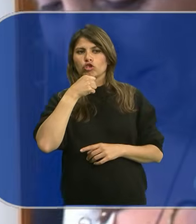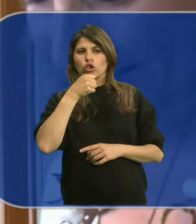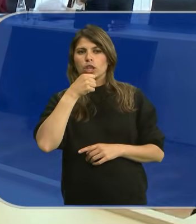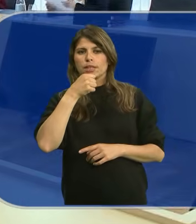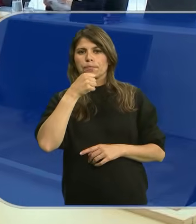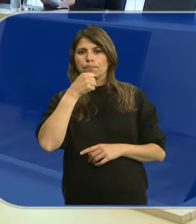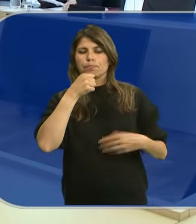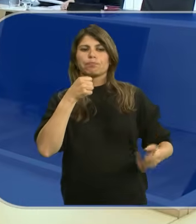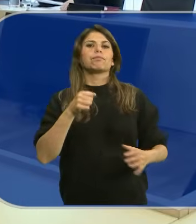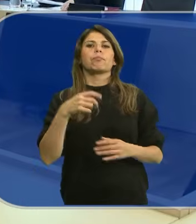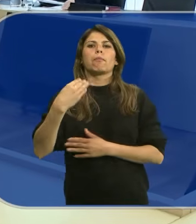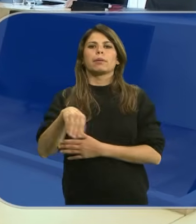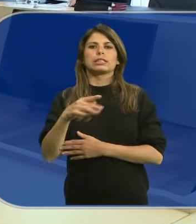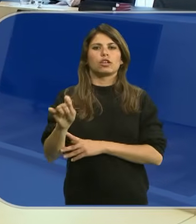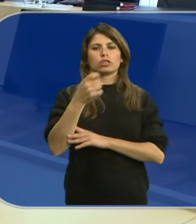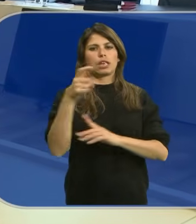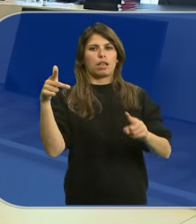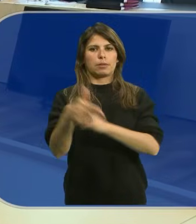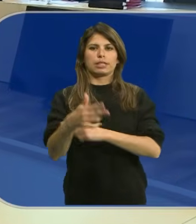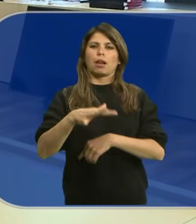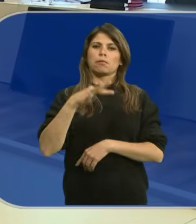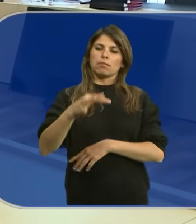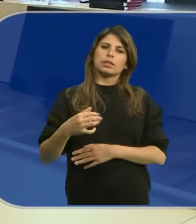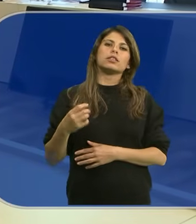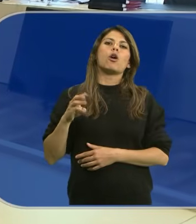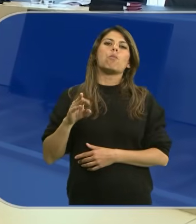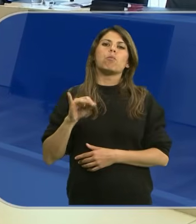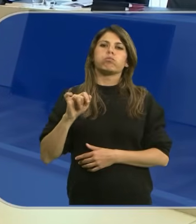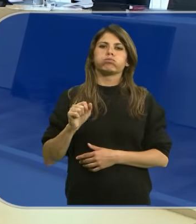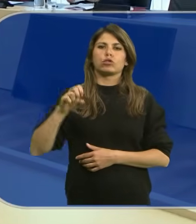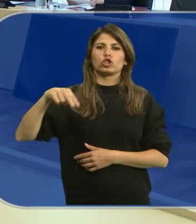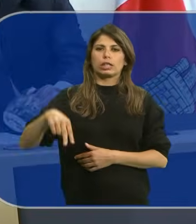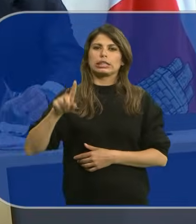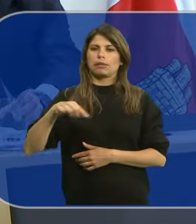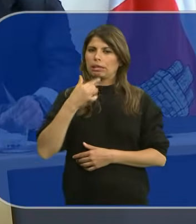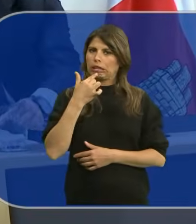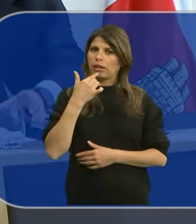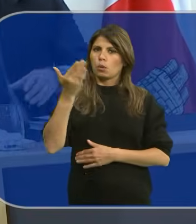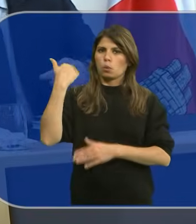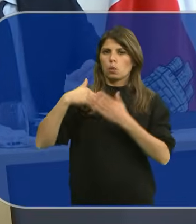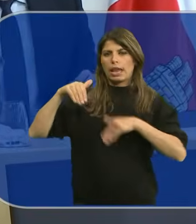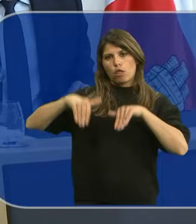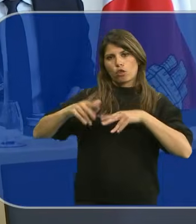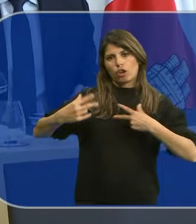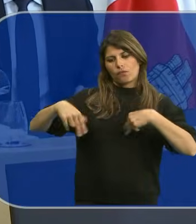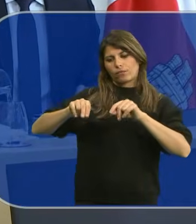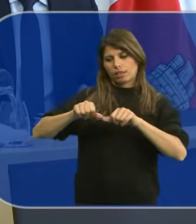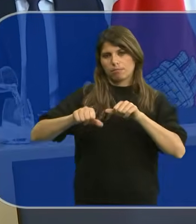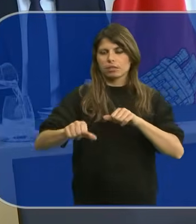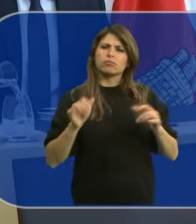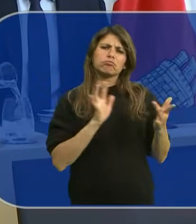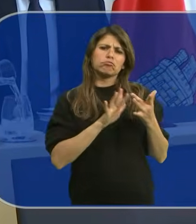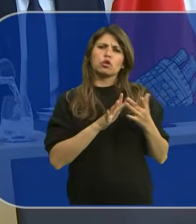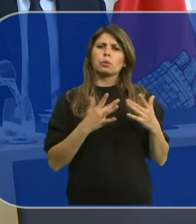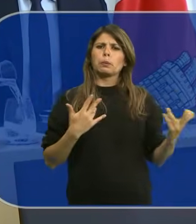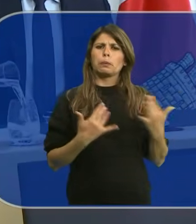quien consiga la presidencia. Además, Pollán también ha asegurado que desde que se acabaron las elecciones ha mantenido una relación